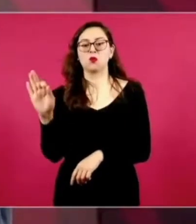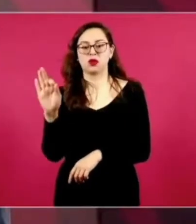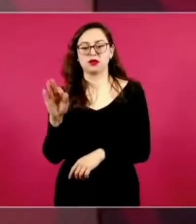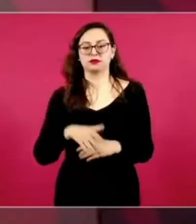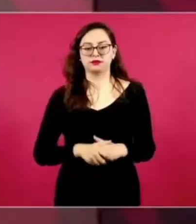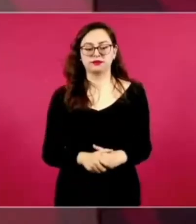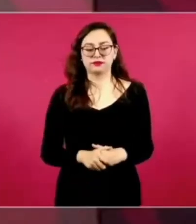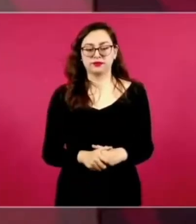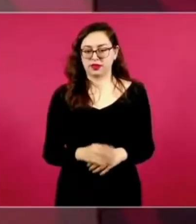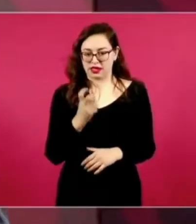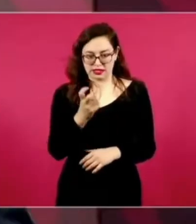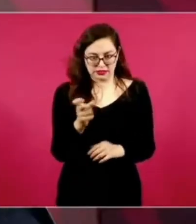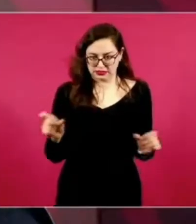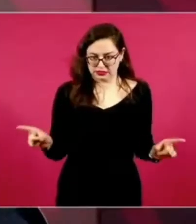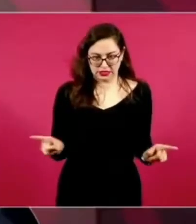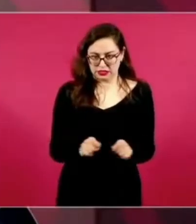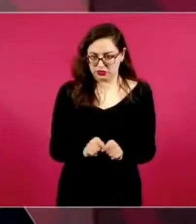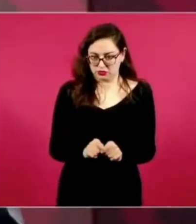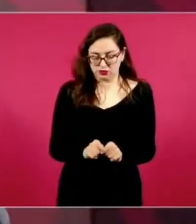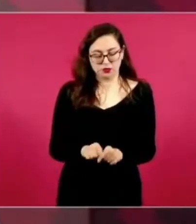O sea, es